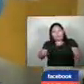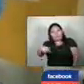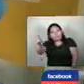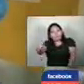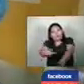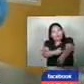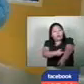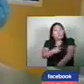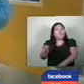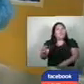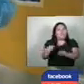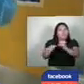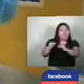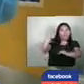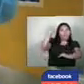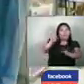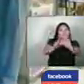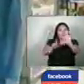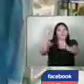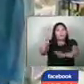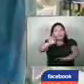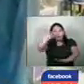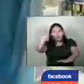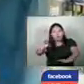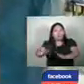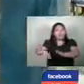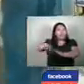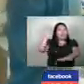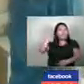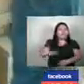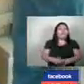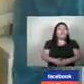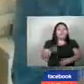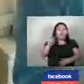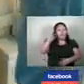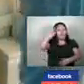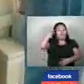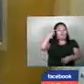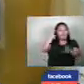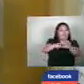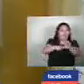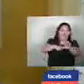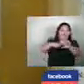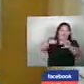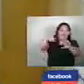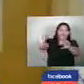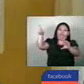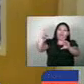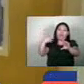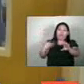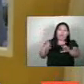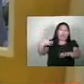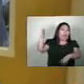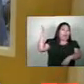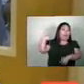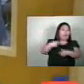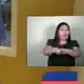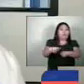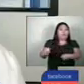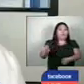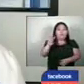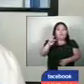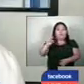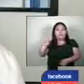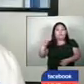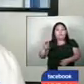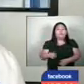un incremento de 66% con respecto al lapso anterior, un pico que supera el máximo registrado en diciembre de 2021.